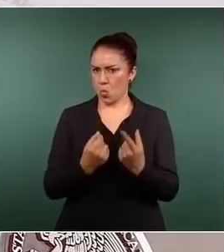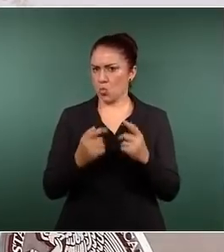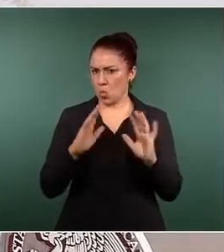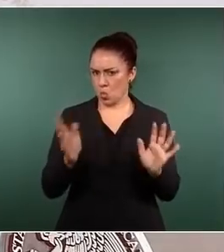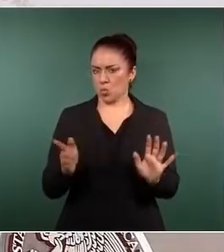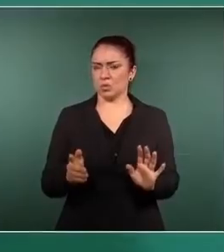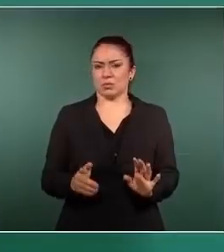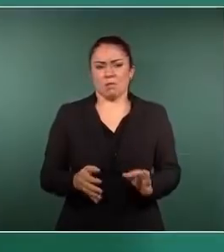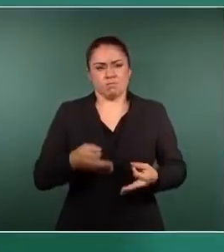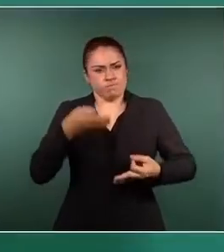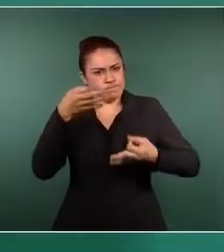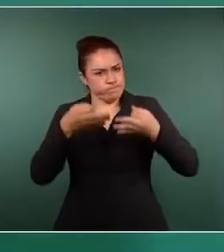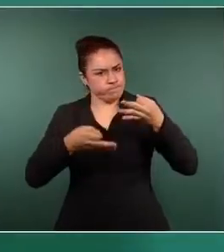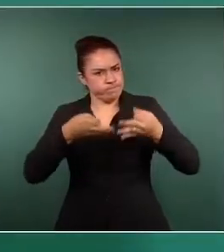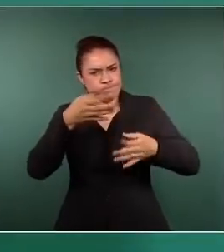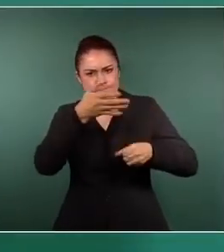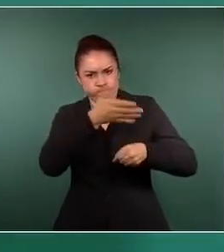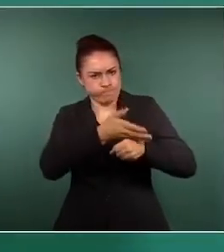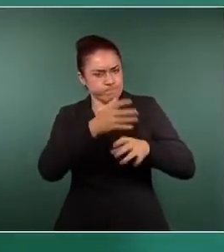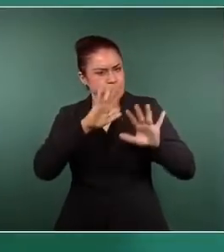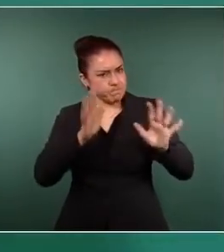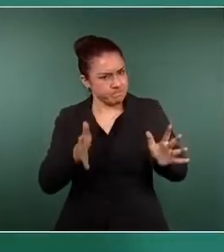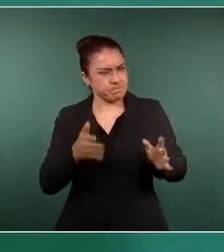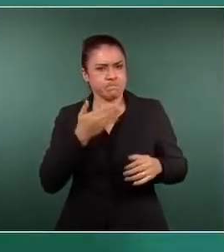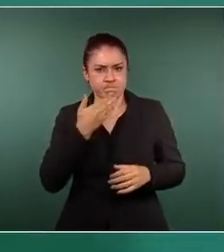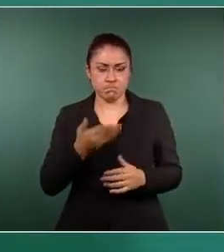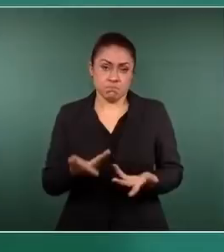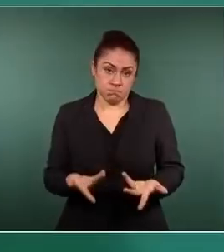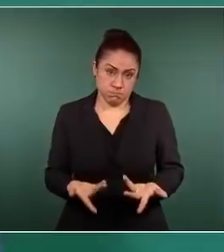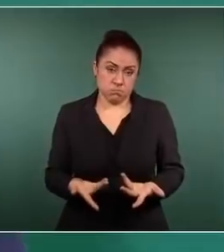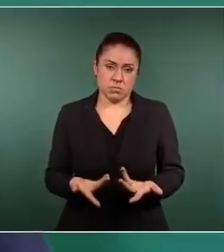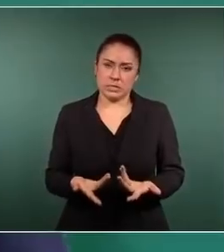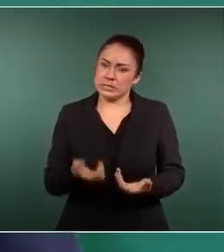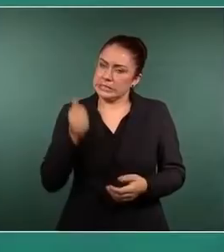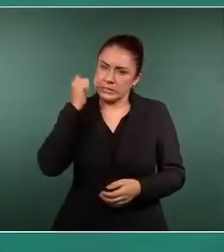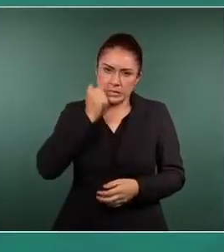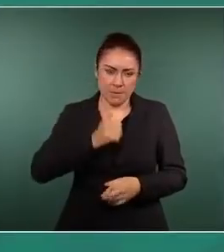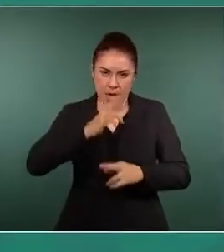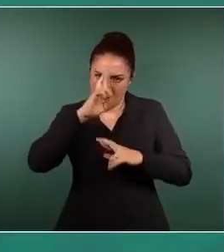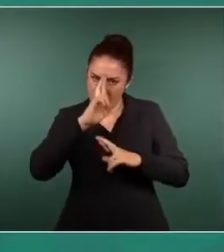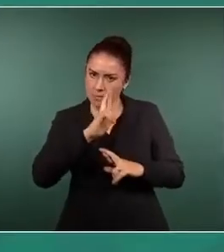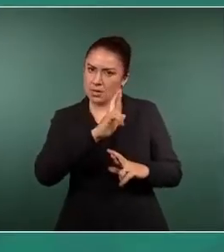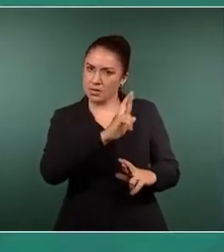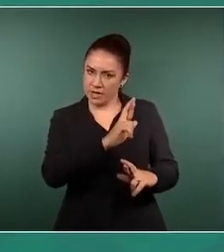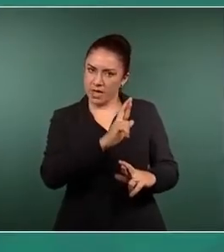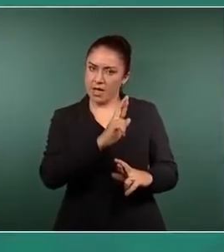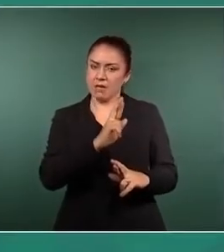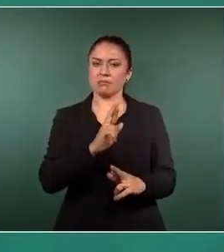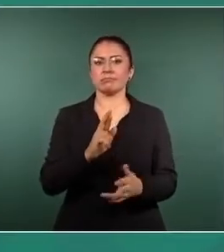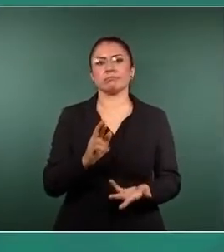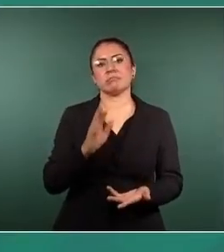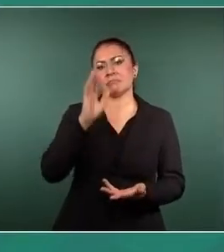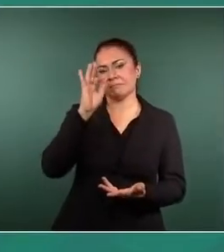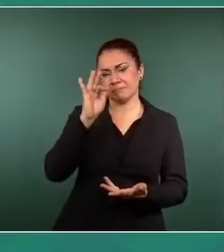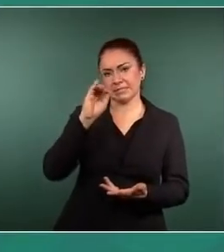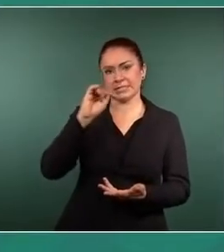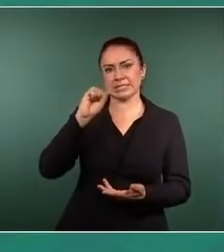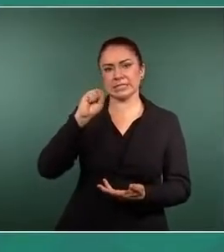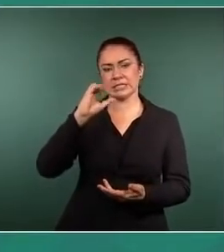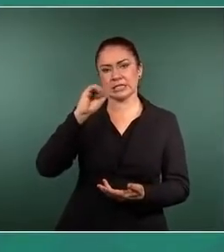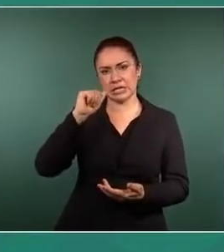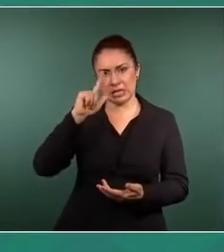sentenciados y por ahí me decía como siempre respetando la autonomía de la fiscalía que se han dado